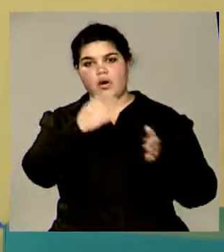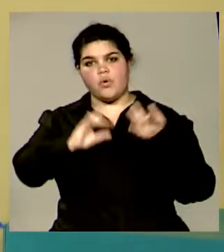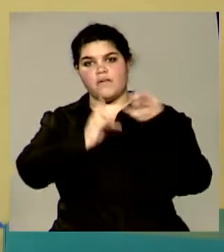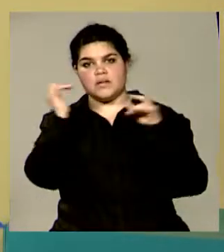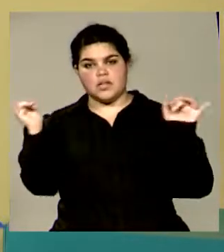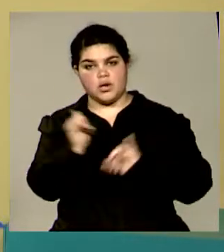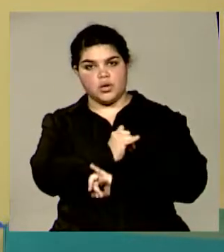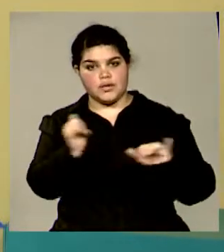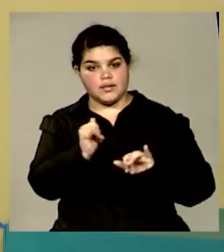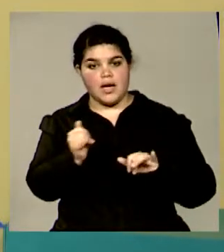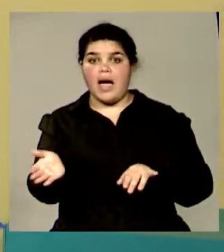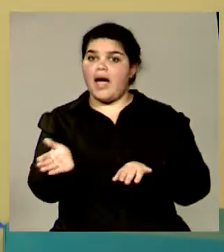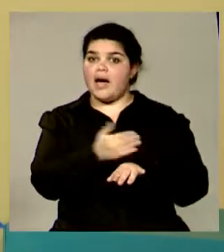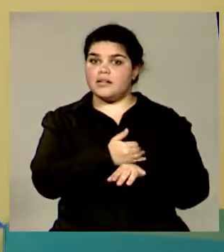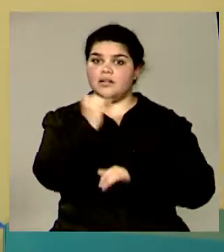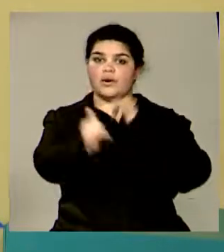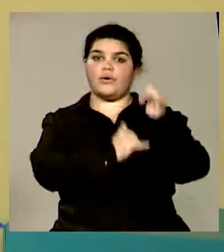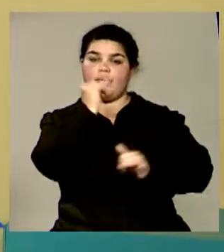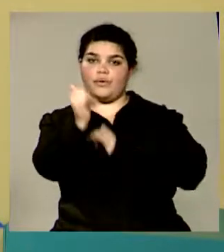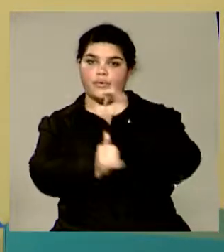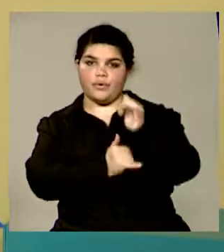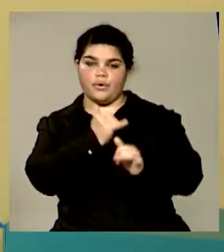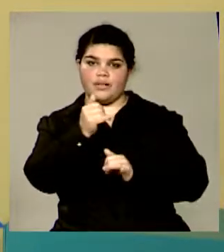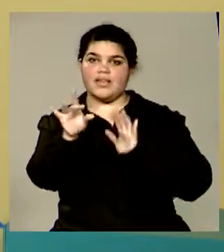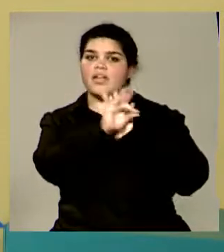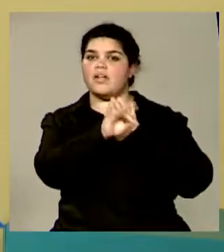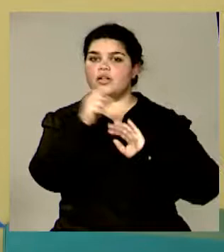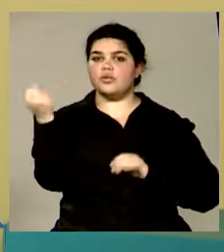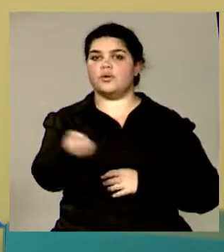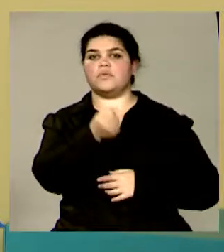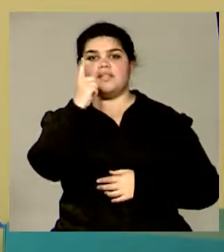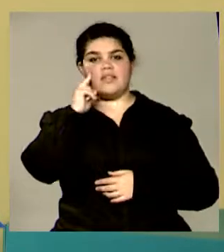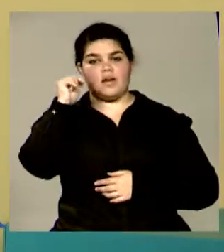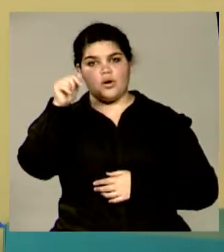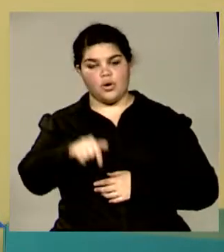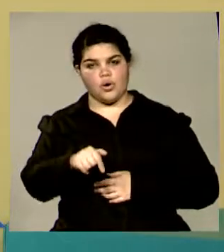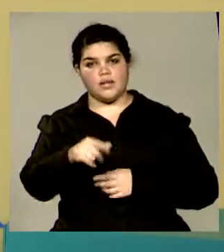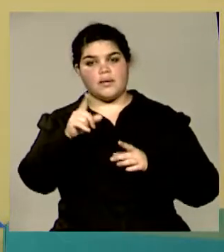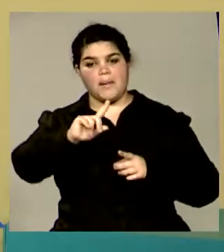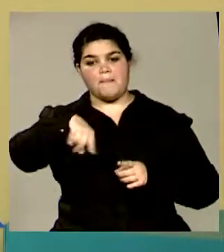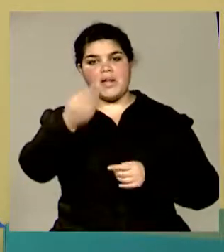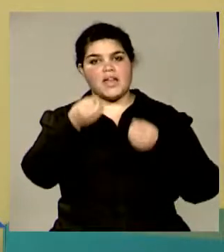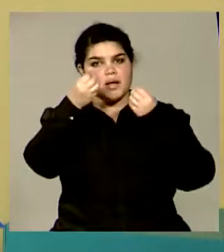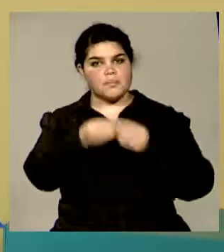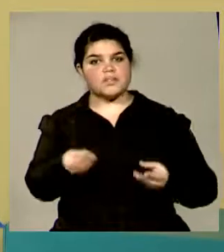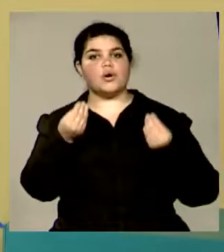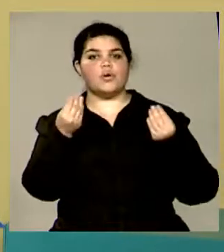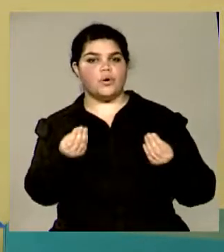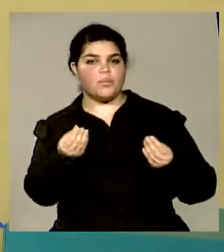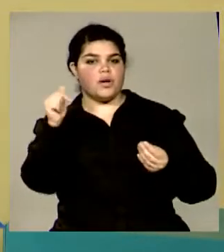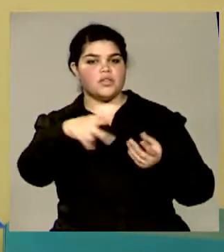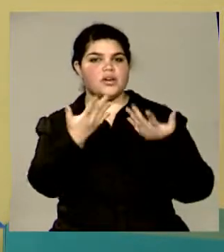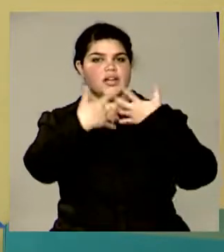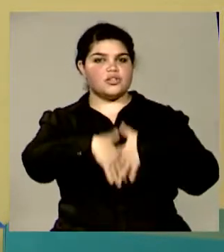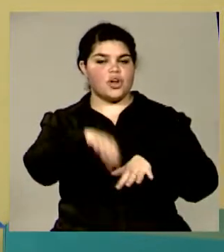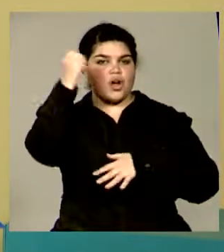Universidad Noticias, pero antes te brindamos datos necesarios para terminar la jornada y también para que arranques mañana. Tiene que ver con lo